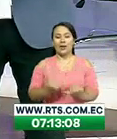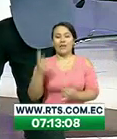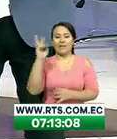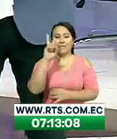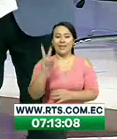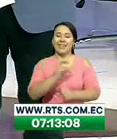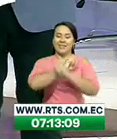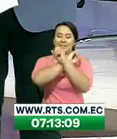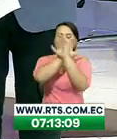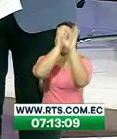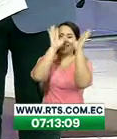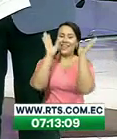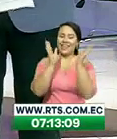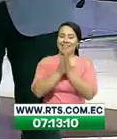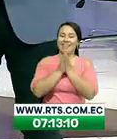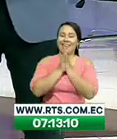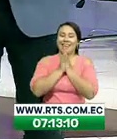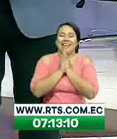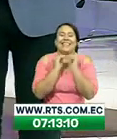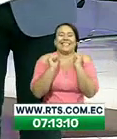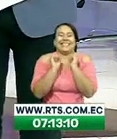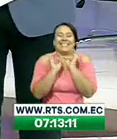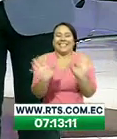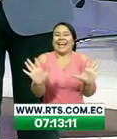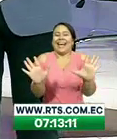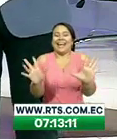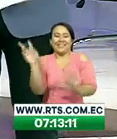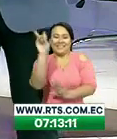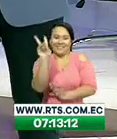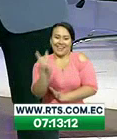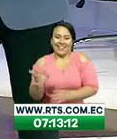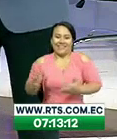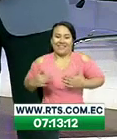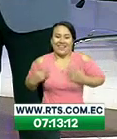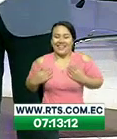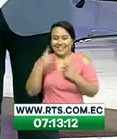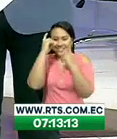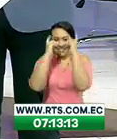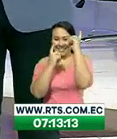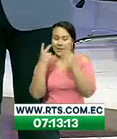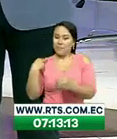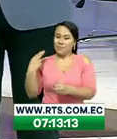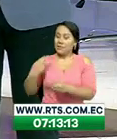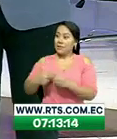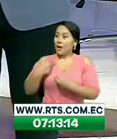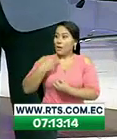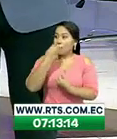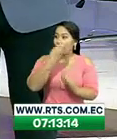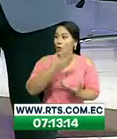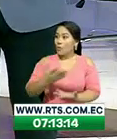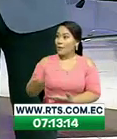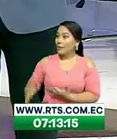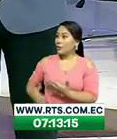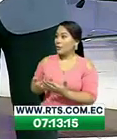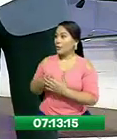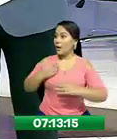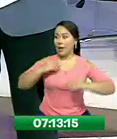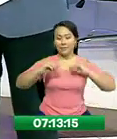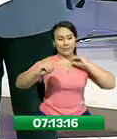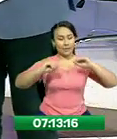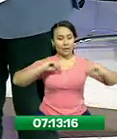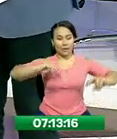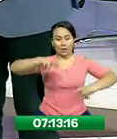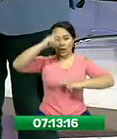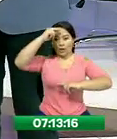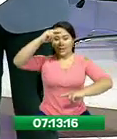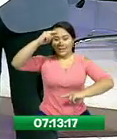¡Eso! ¡Claro que sí! ¡Por fin es viernes! ¡Es viernes! Muy gustosos de poder seguir acá haciendo o tratando de llevarles a ustedes lo mejor en